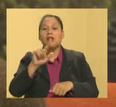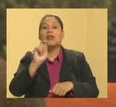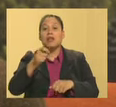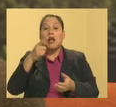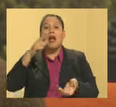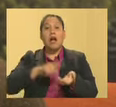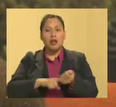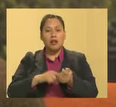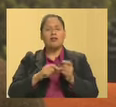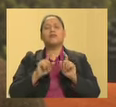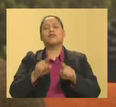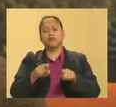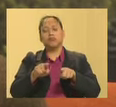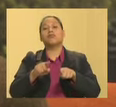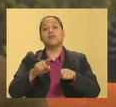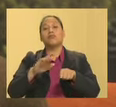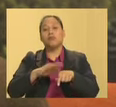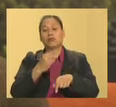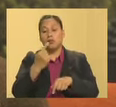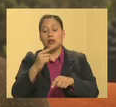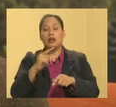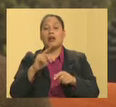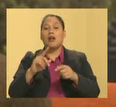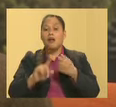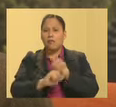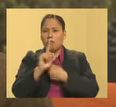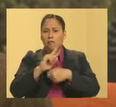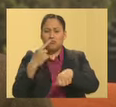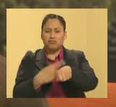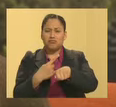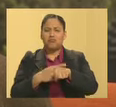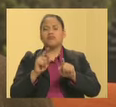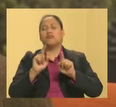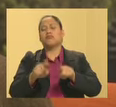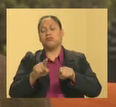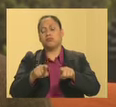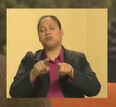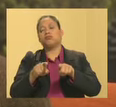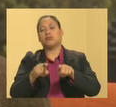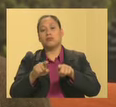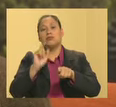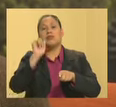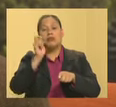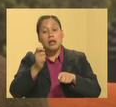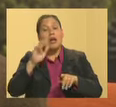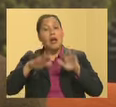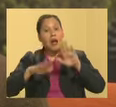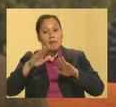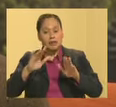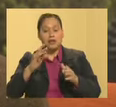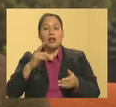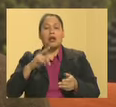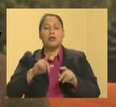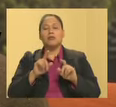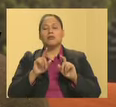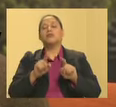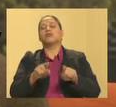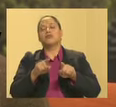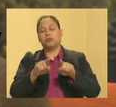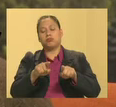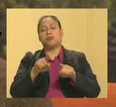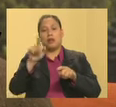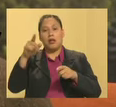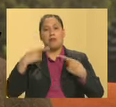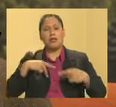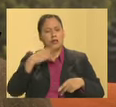crisis epilépticas. Las crisis epilépticas en ocasiones se pueden manifestar como convulsiones. Sí. Que es lo que mucha